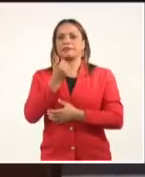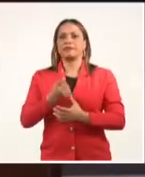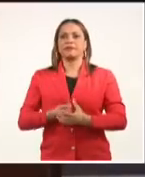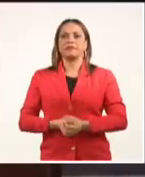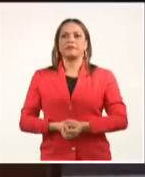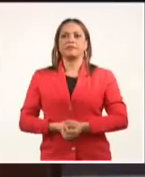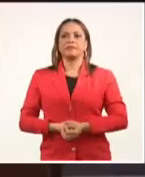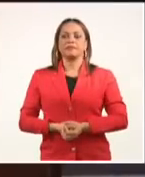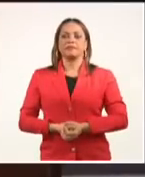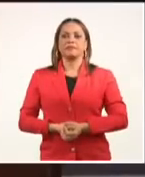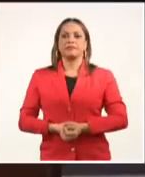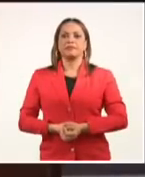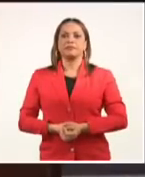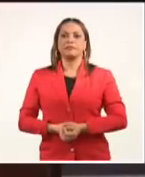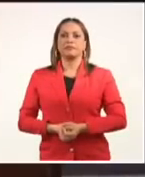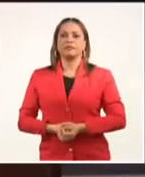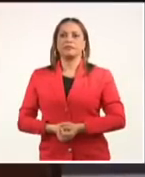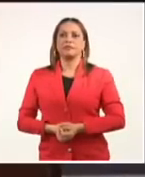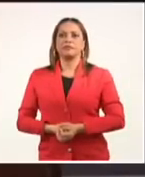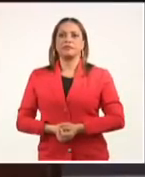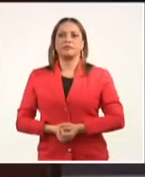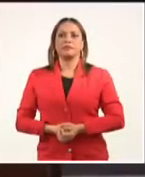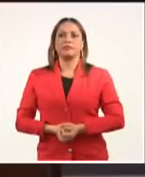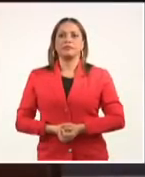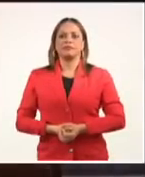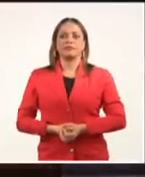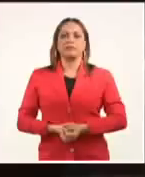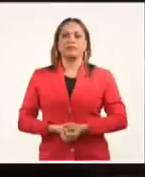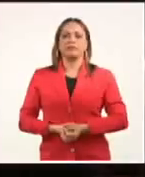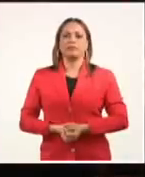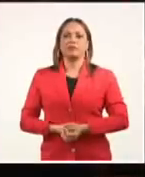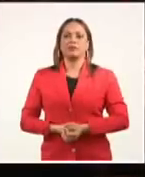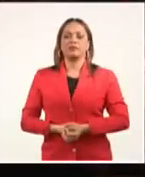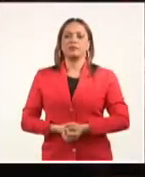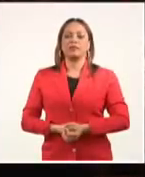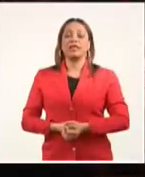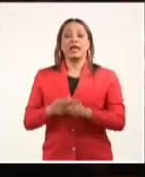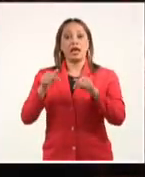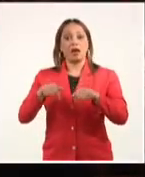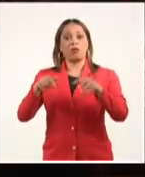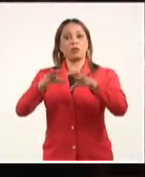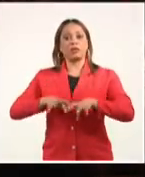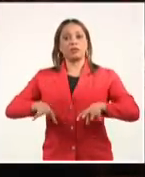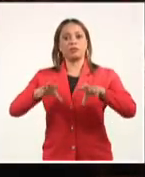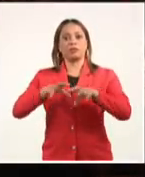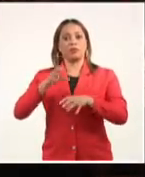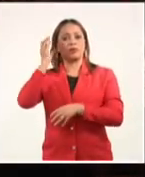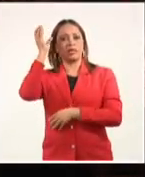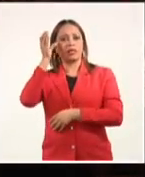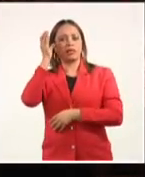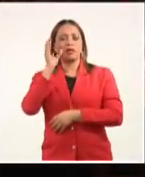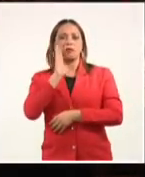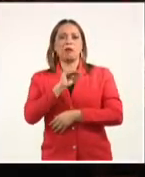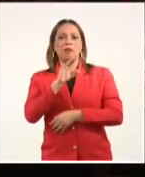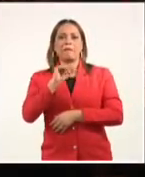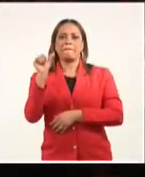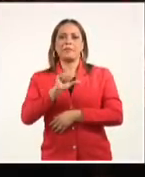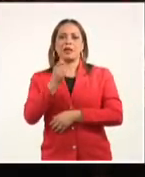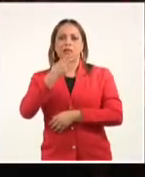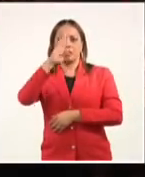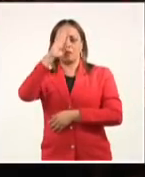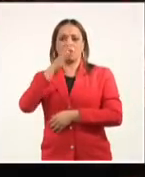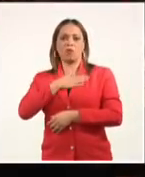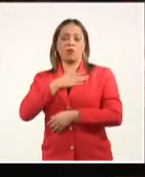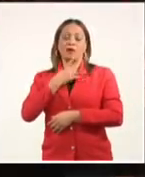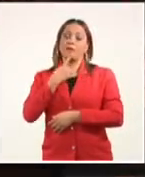en el enorme mar de criterios tácticos se diluyan las líneas